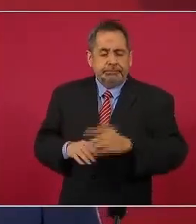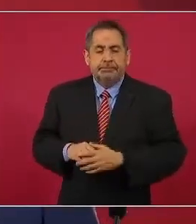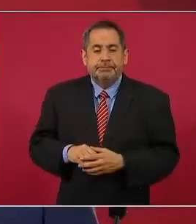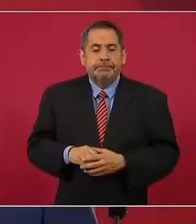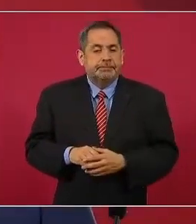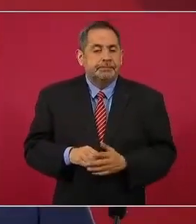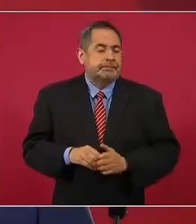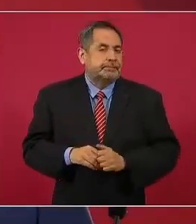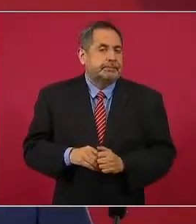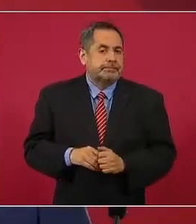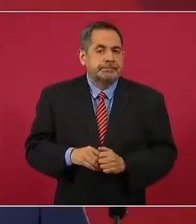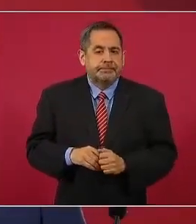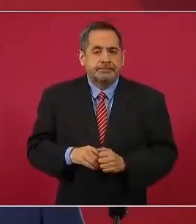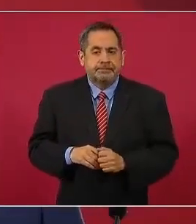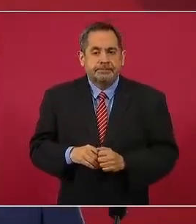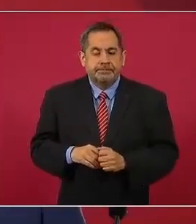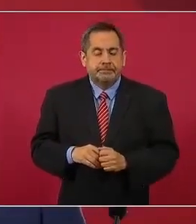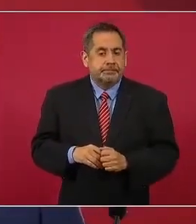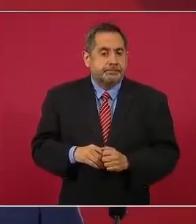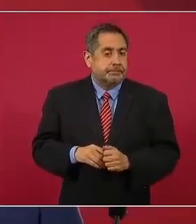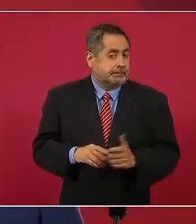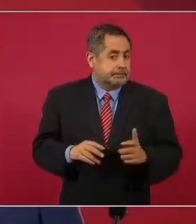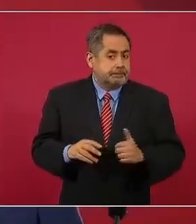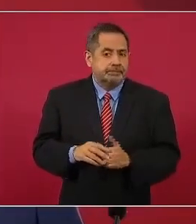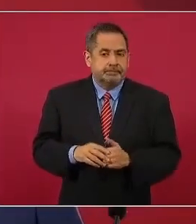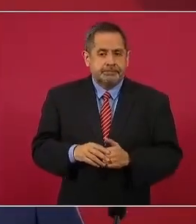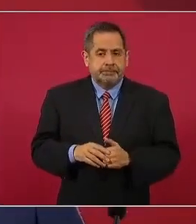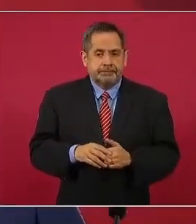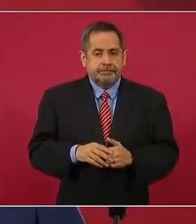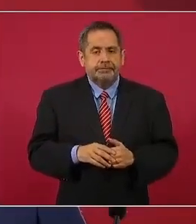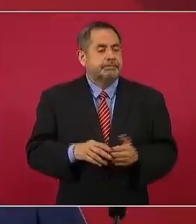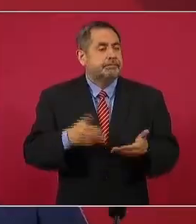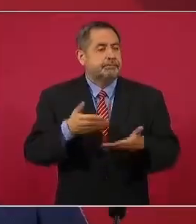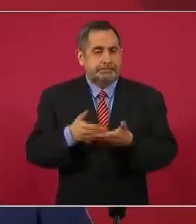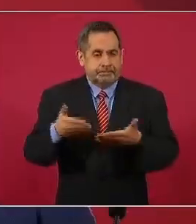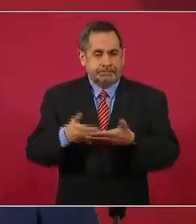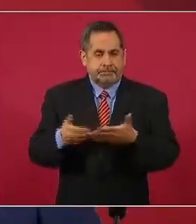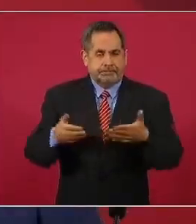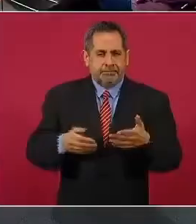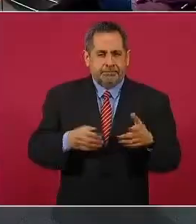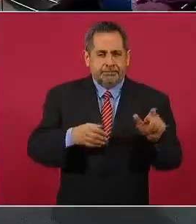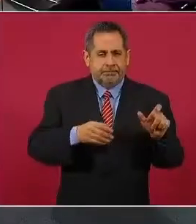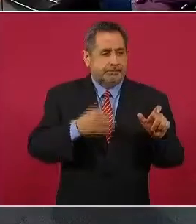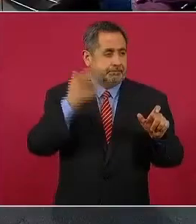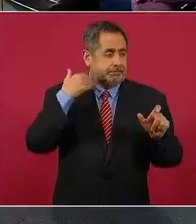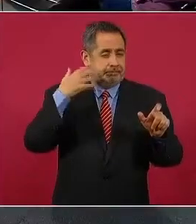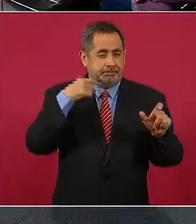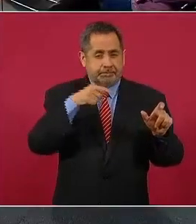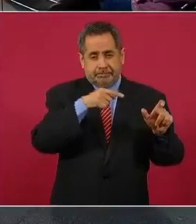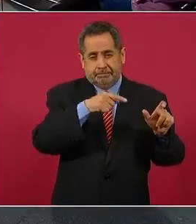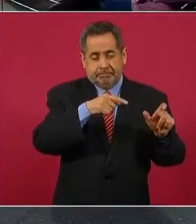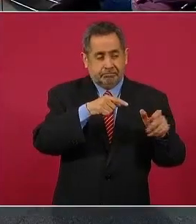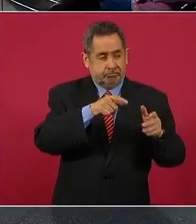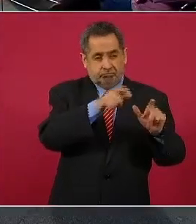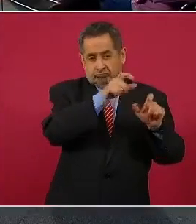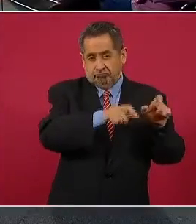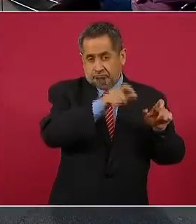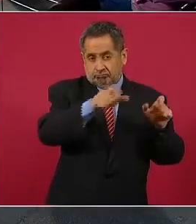¿qué dicen ahora en esta columna? Habían columnas